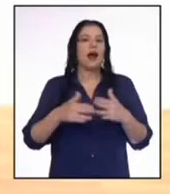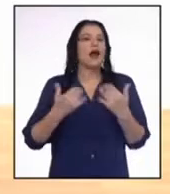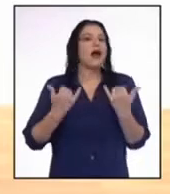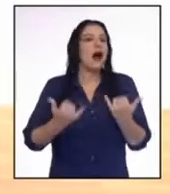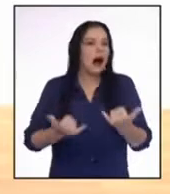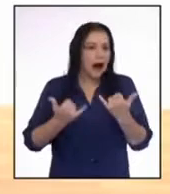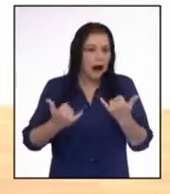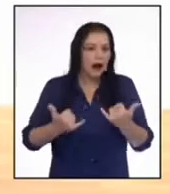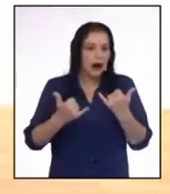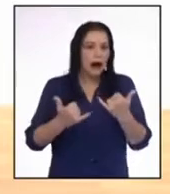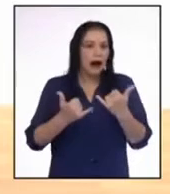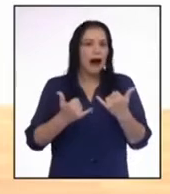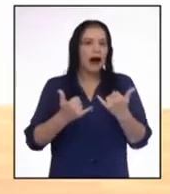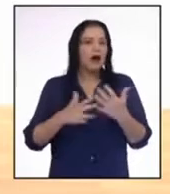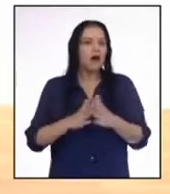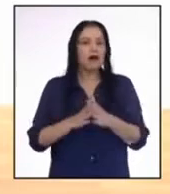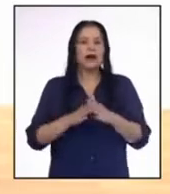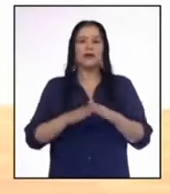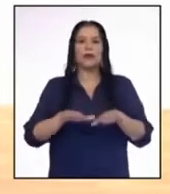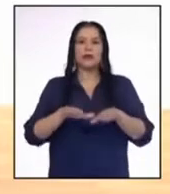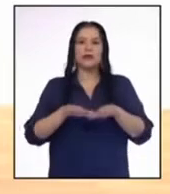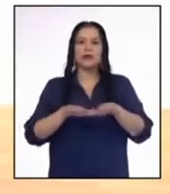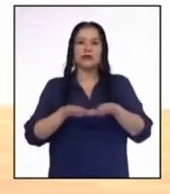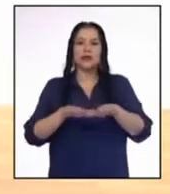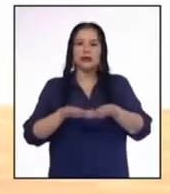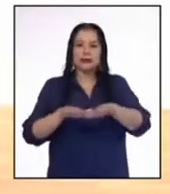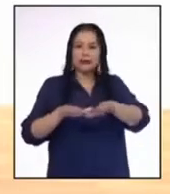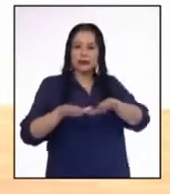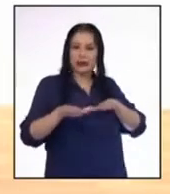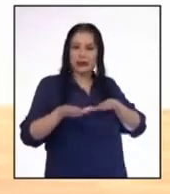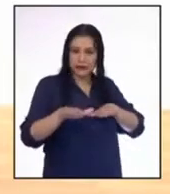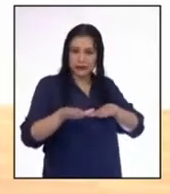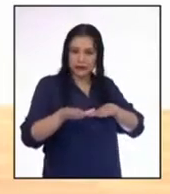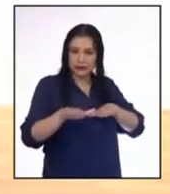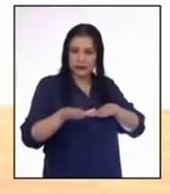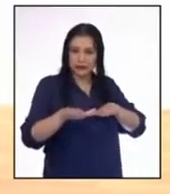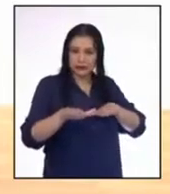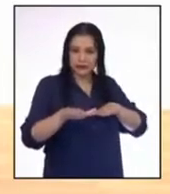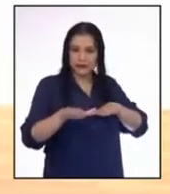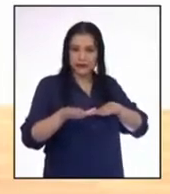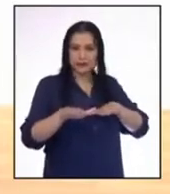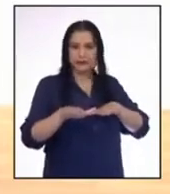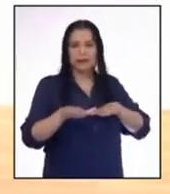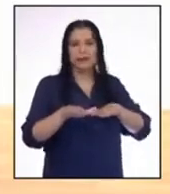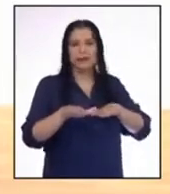Ahora daremos un gran paso hacia atrás,